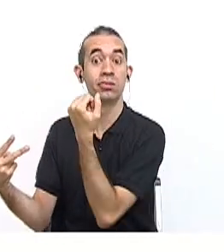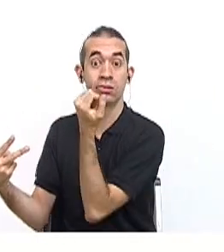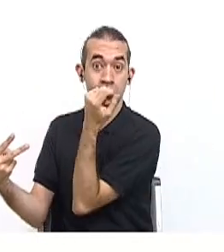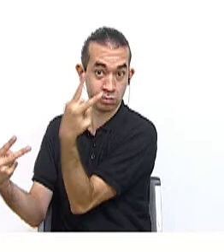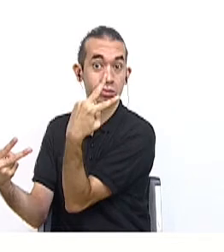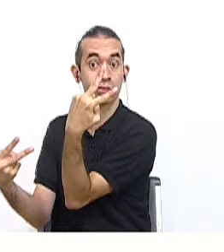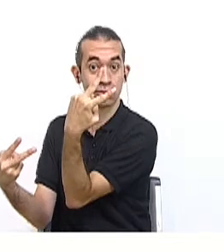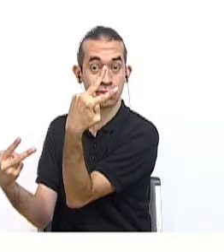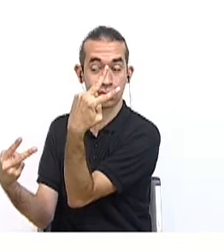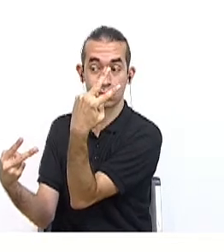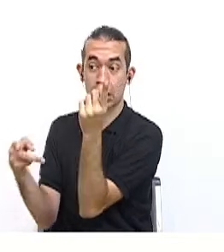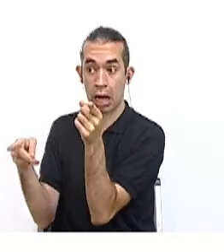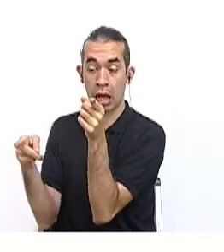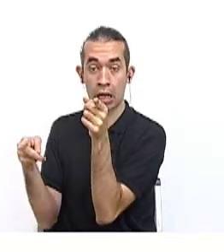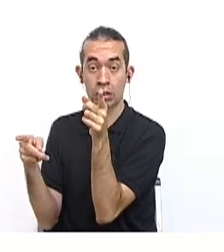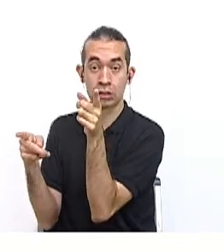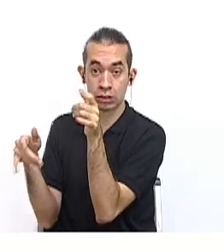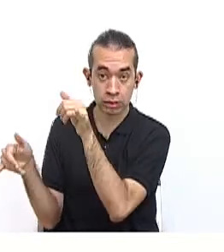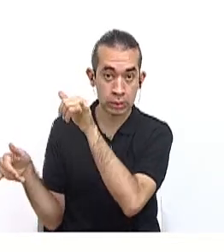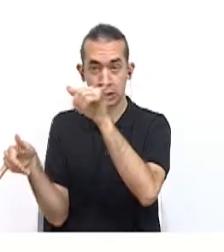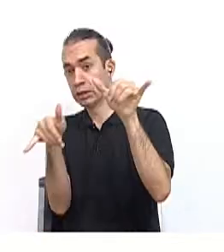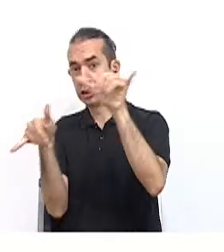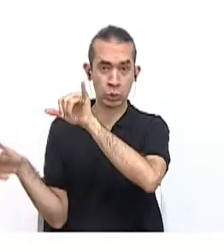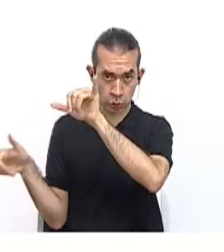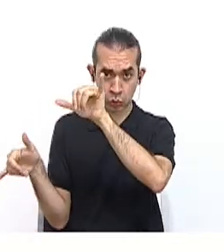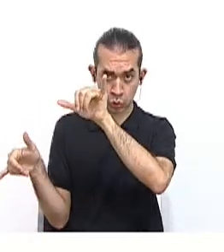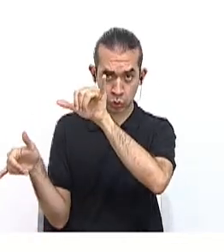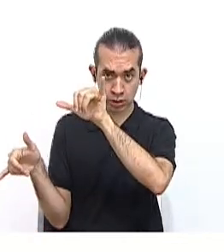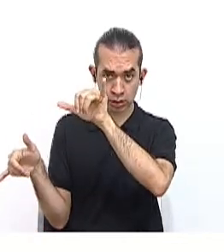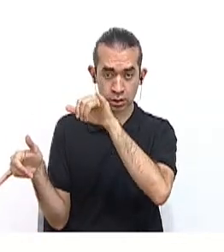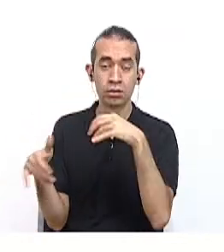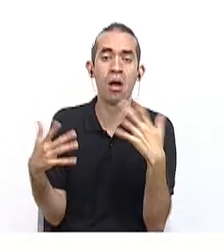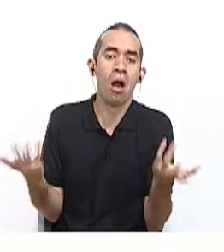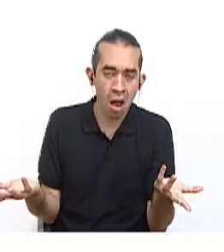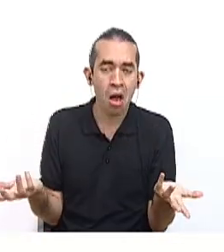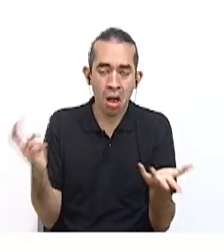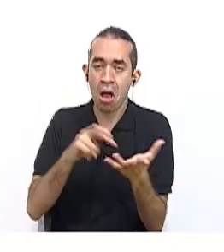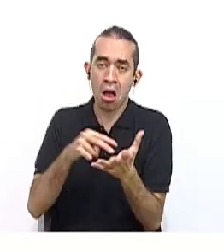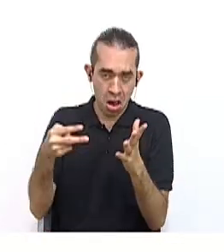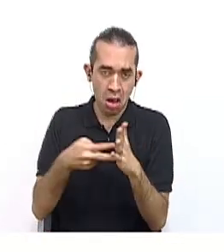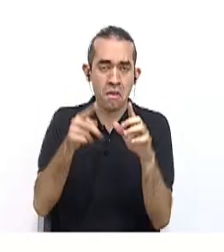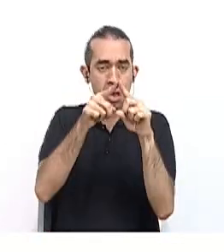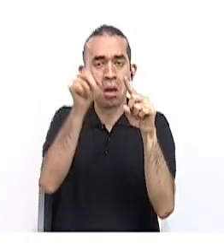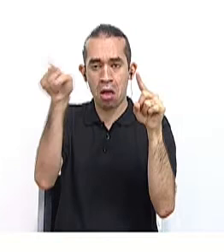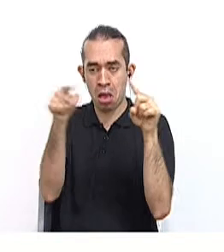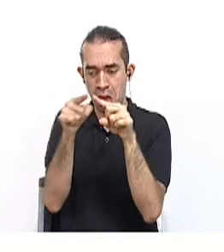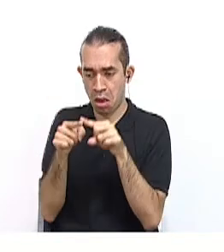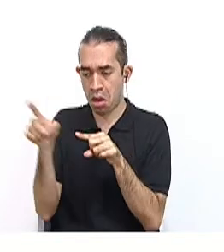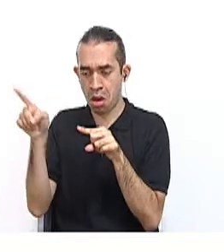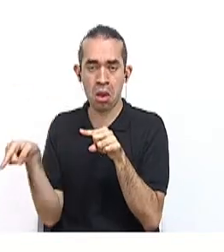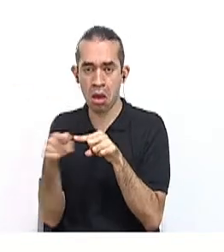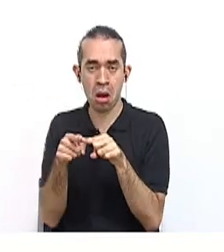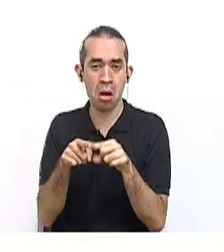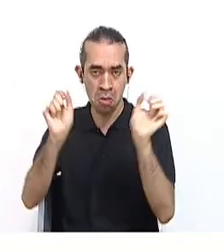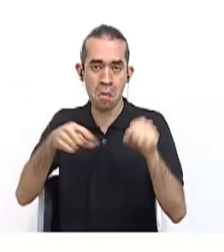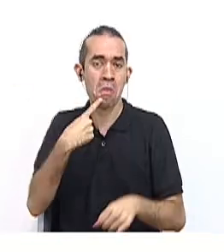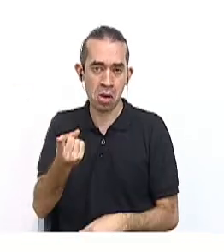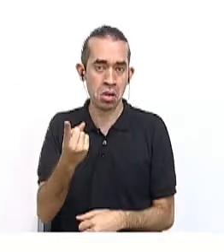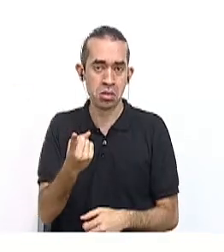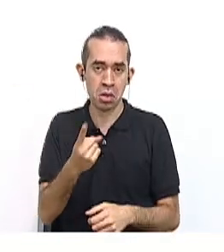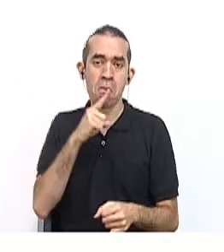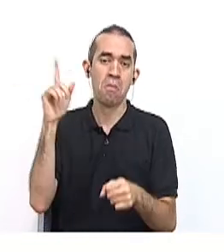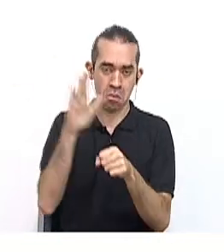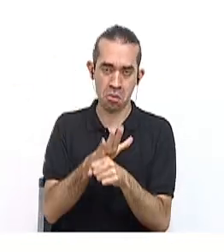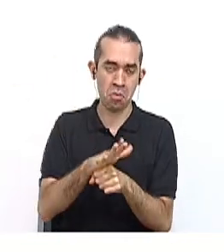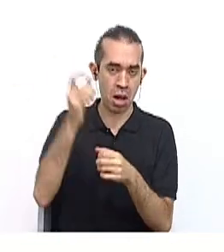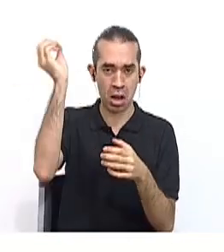ángulo correspondiente entre esos lados tiene la misma medida, entonces podemos afirmar que se cumple el